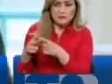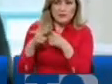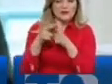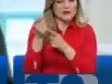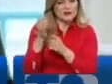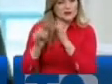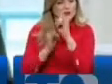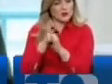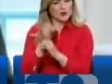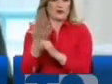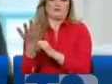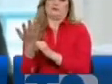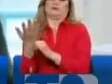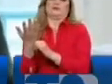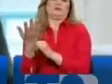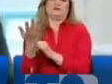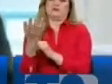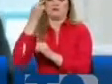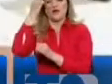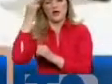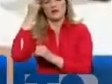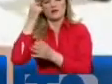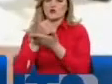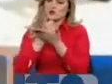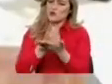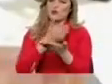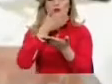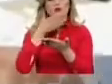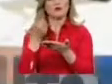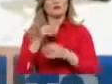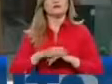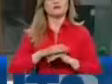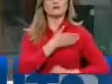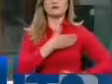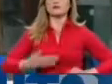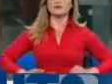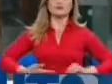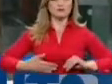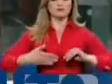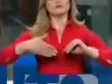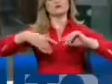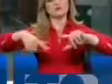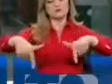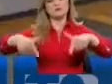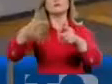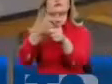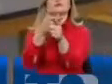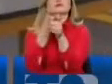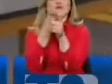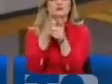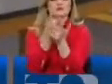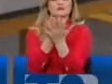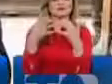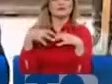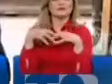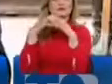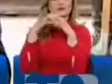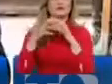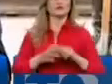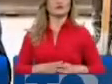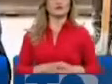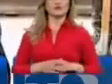financiamiento internacional. Debemos repensar el sistema. Además, el presidente Moreno dijo que se requieren medidas urgentes para reactivar la economía.